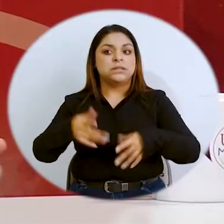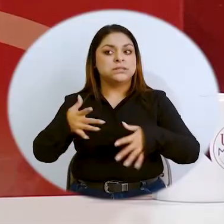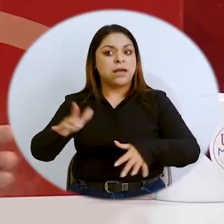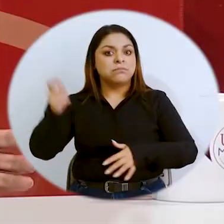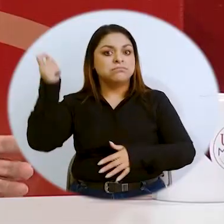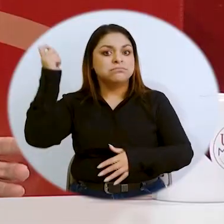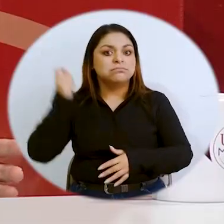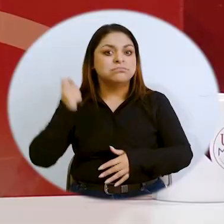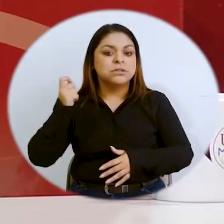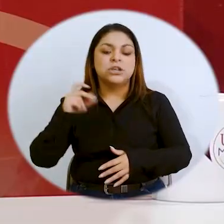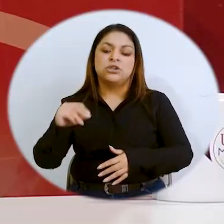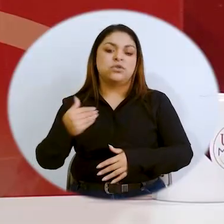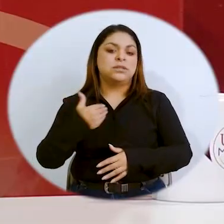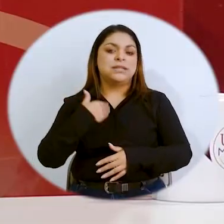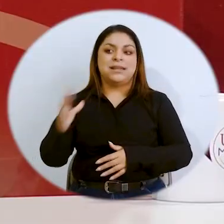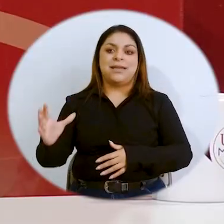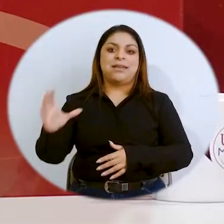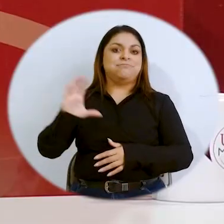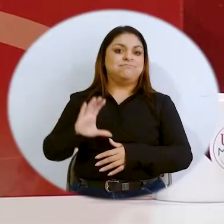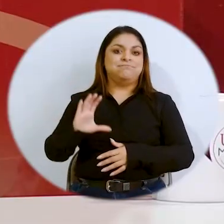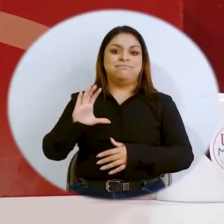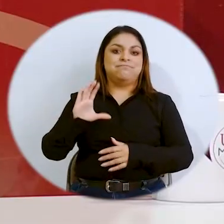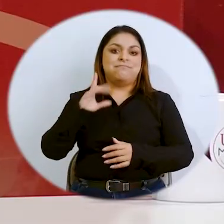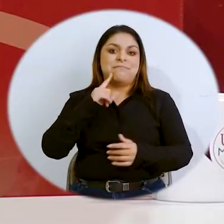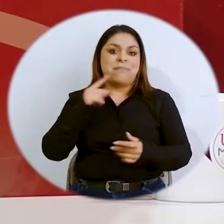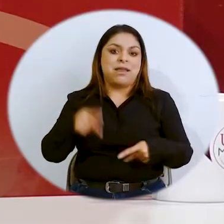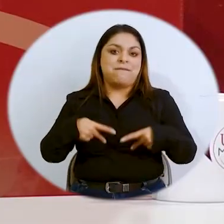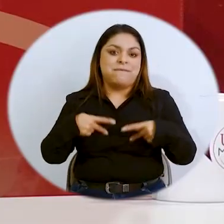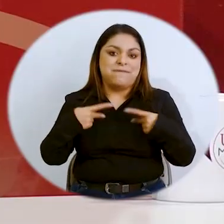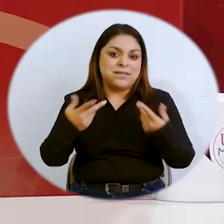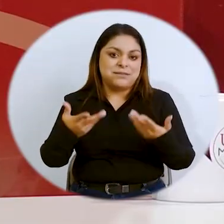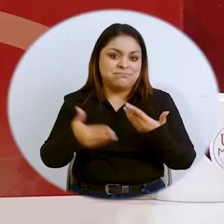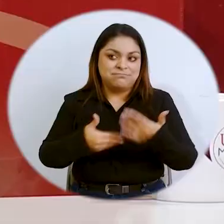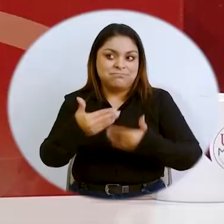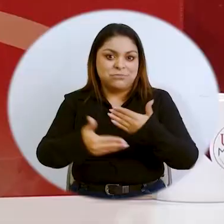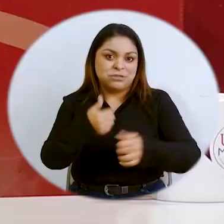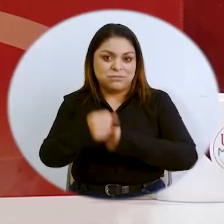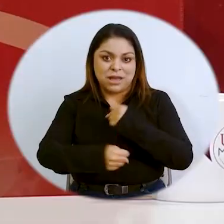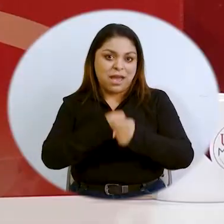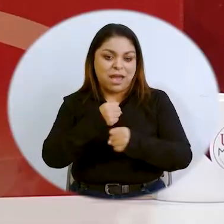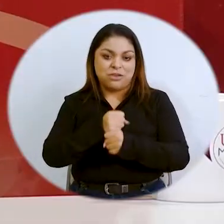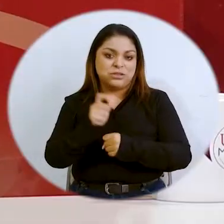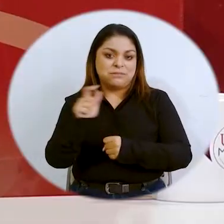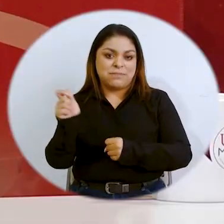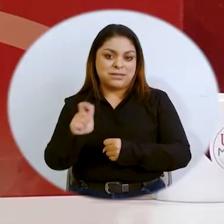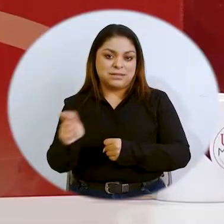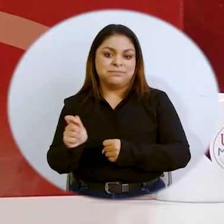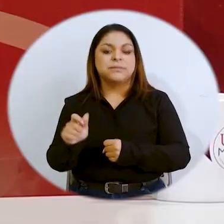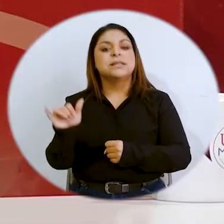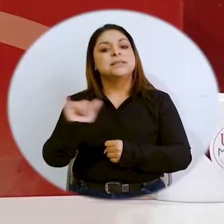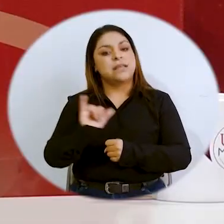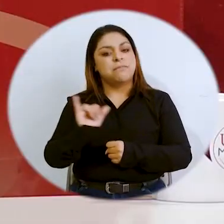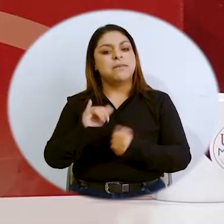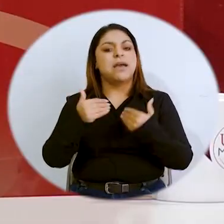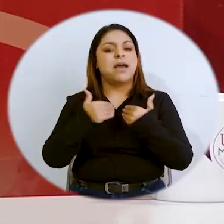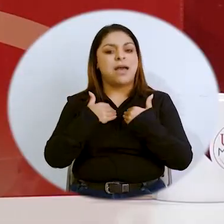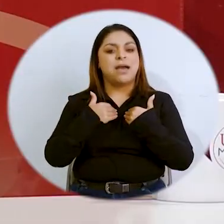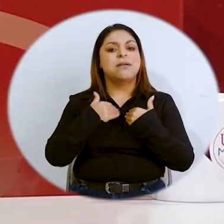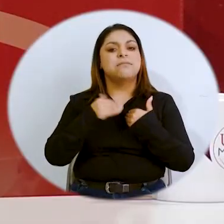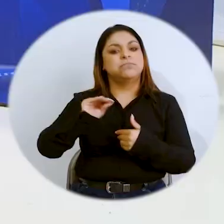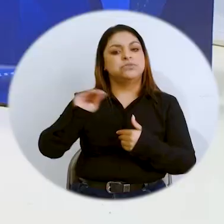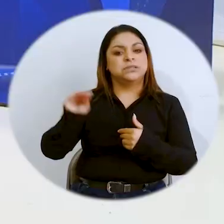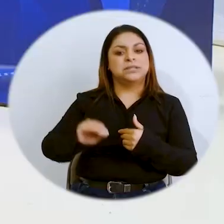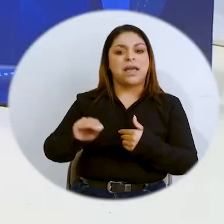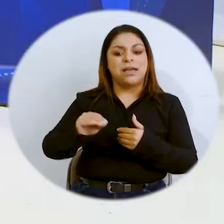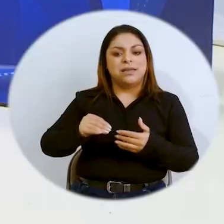están jubilando no tienen un ingreso para poder sobrevivir en los próximos meses y años y tenemos también una tasa de